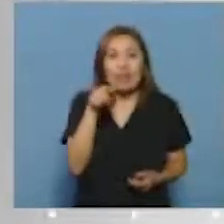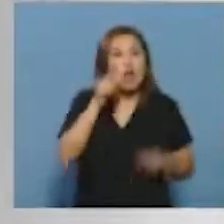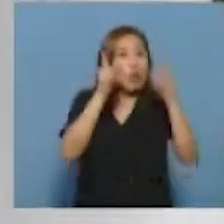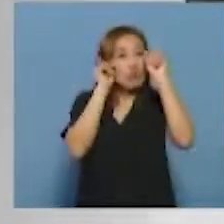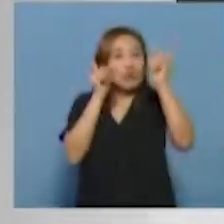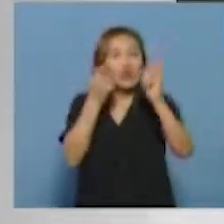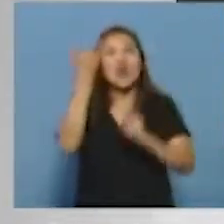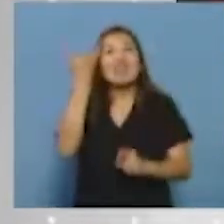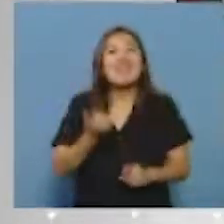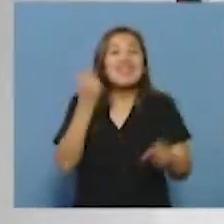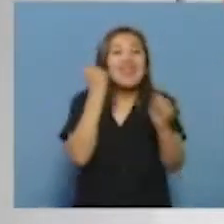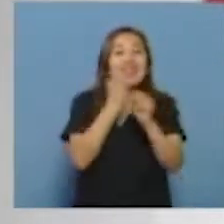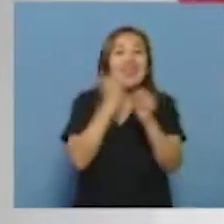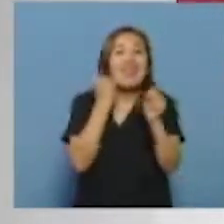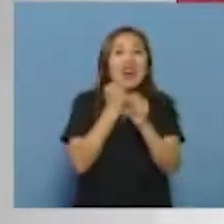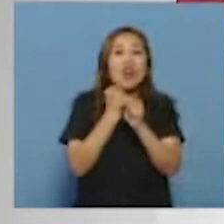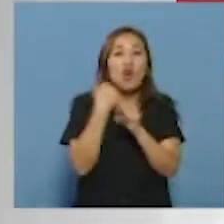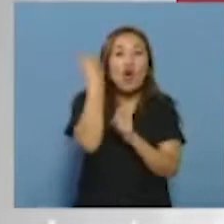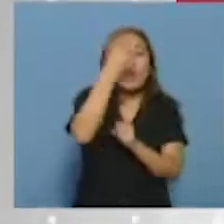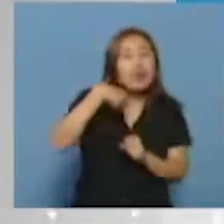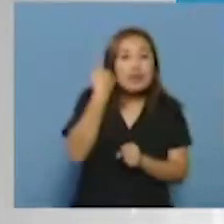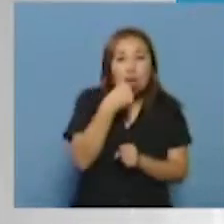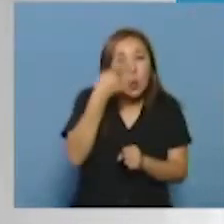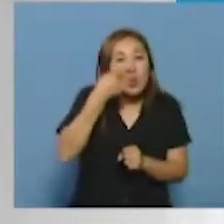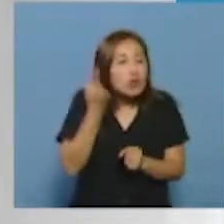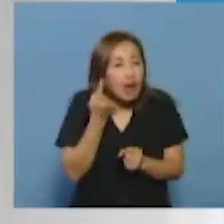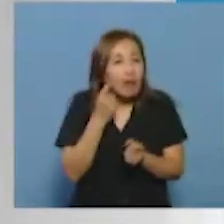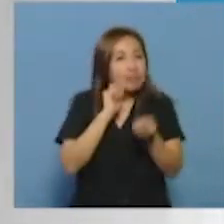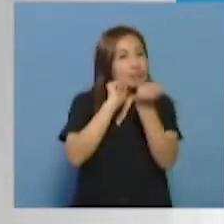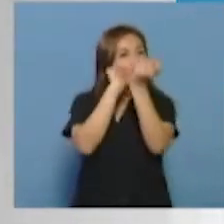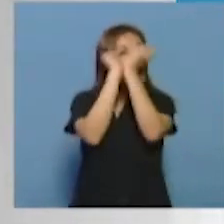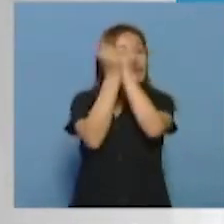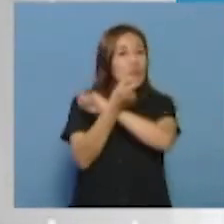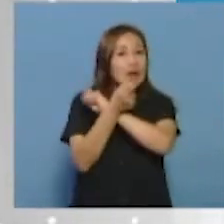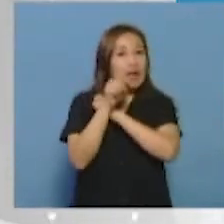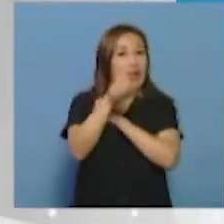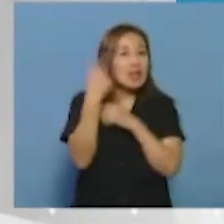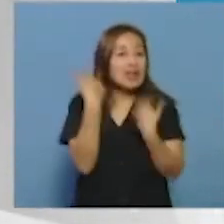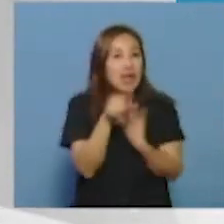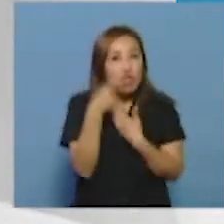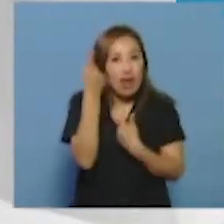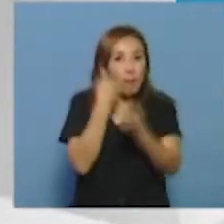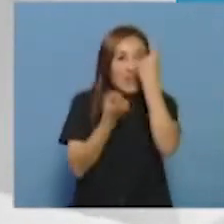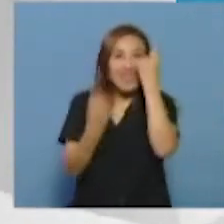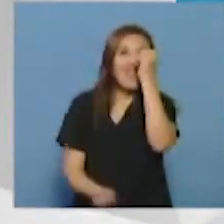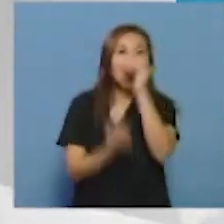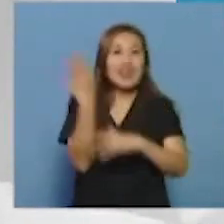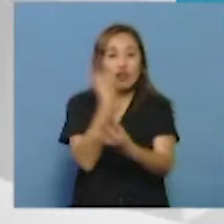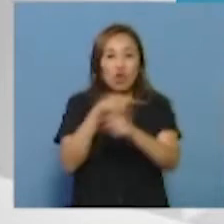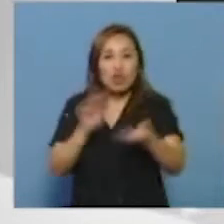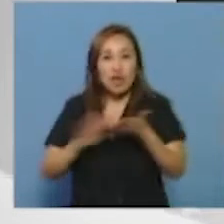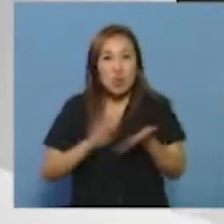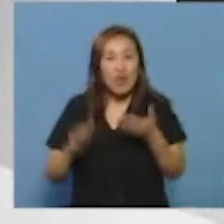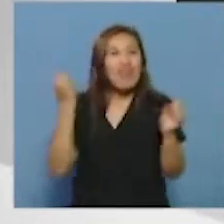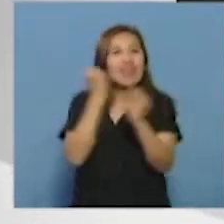docentes, tienen la tarea de transformar esa curiosidad y esa ilusión en capacidad de crear, de innovar, de hacer,